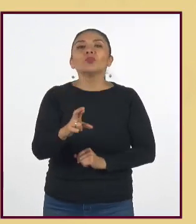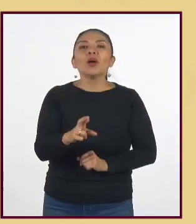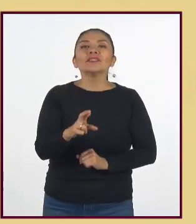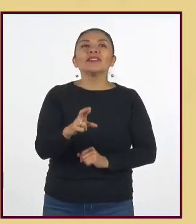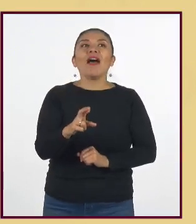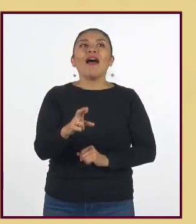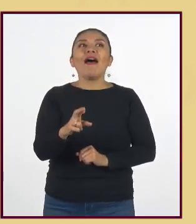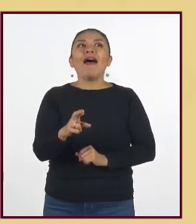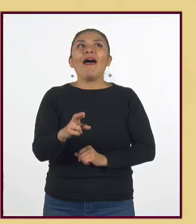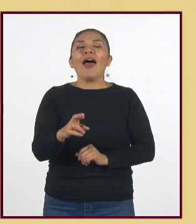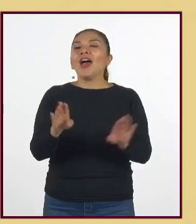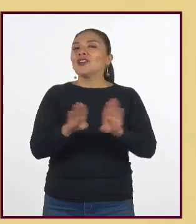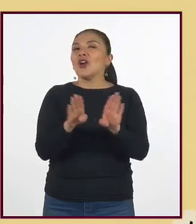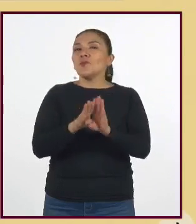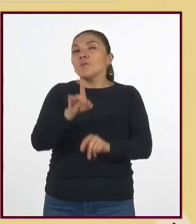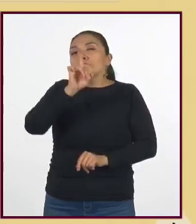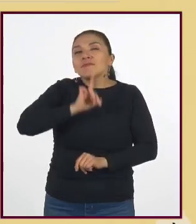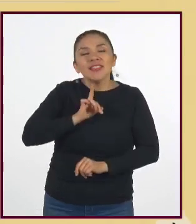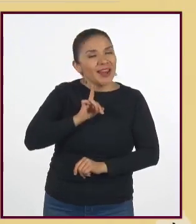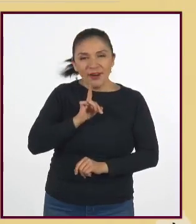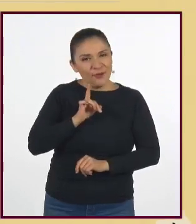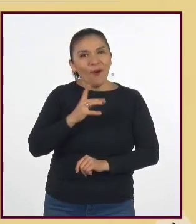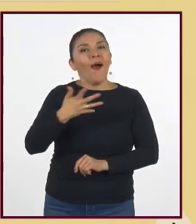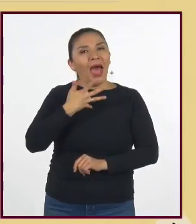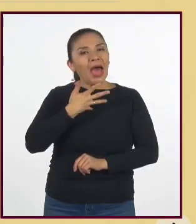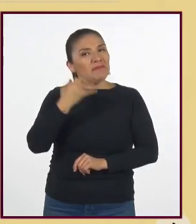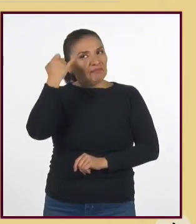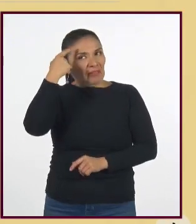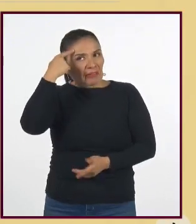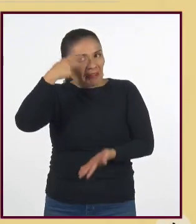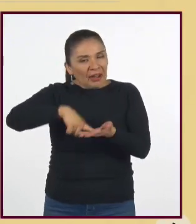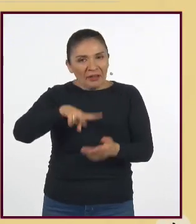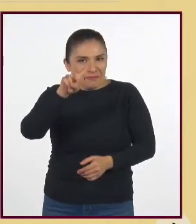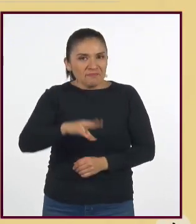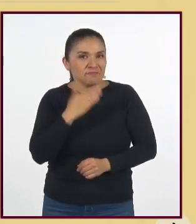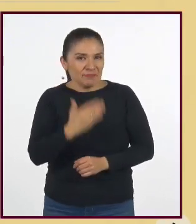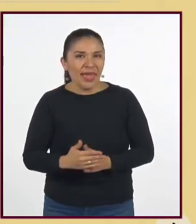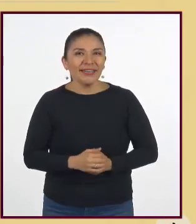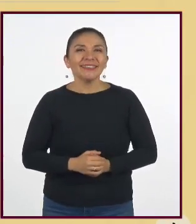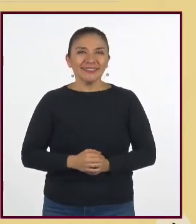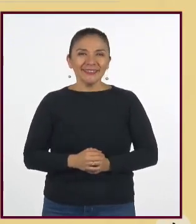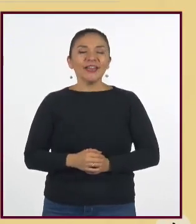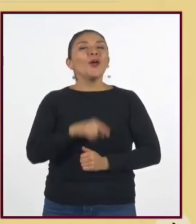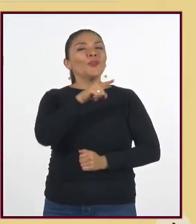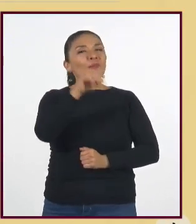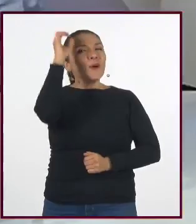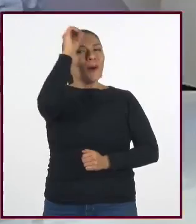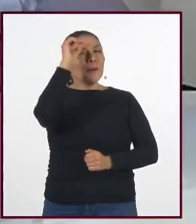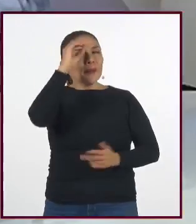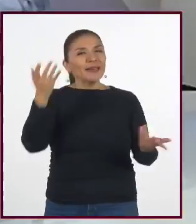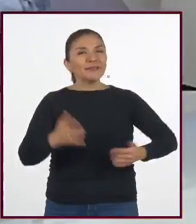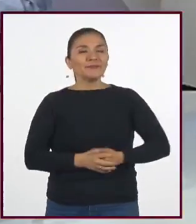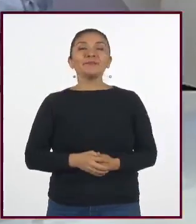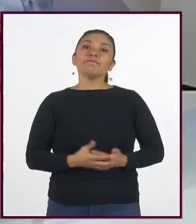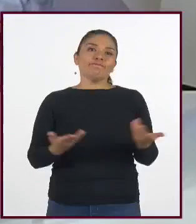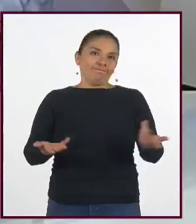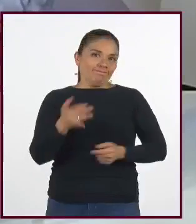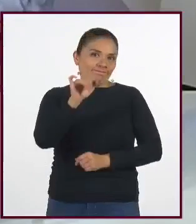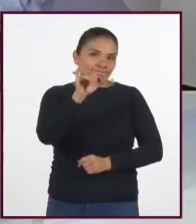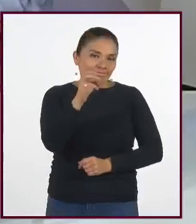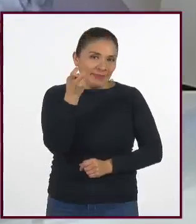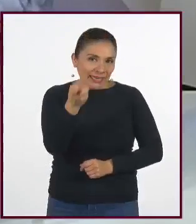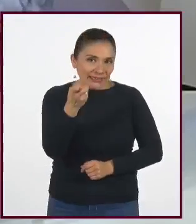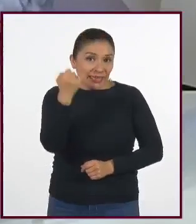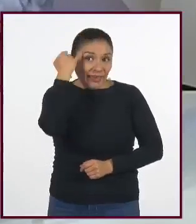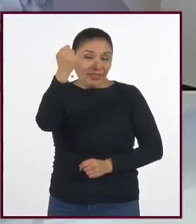realmente no tienen, que no está ayudando, ¿no? Nos estamos yendo a las que sí están ayudando. Entonces, ¿qué piensas al respecto, doctora? Sí, o sea, este es un